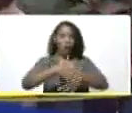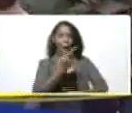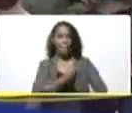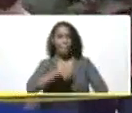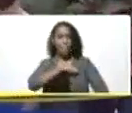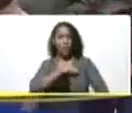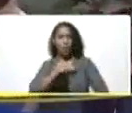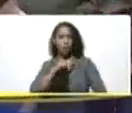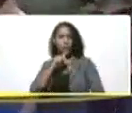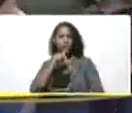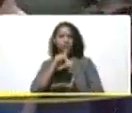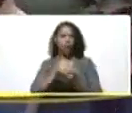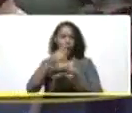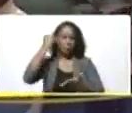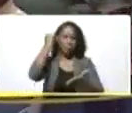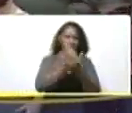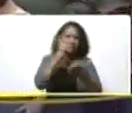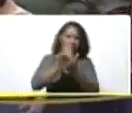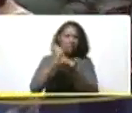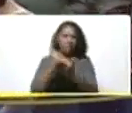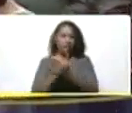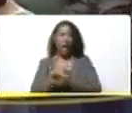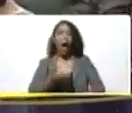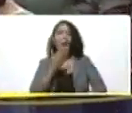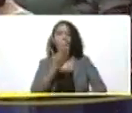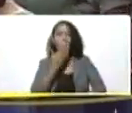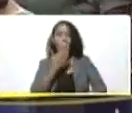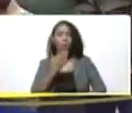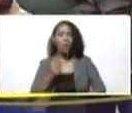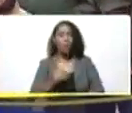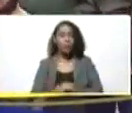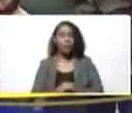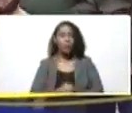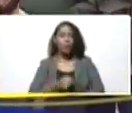españoles para masacrar a nuestros abuelos indios.